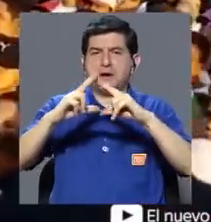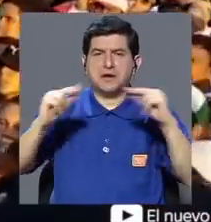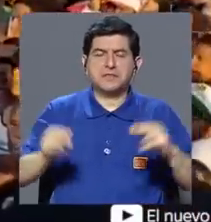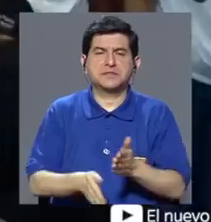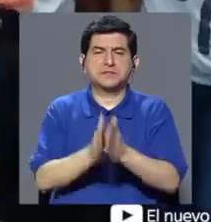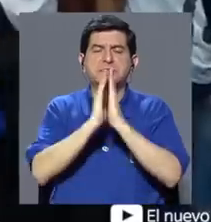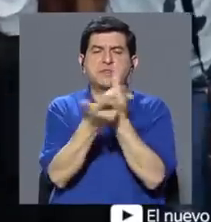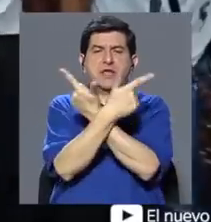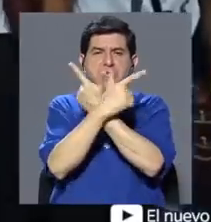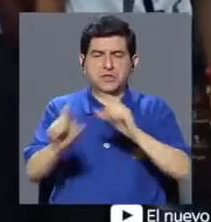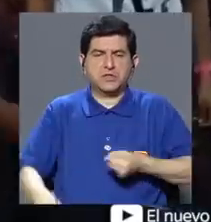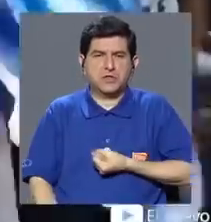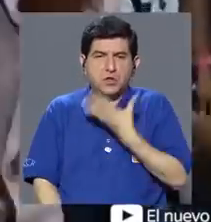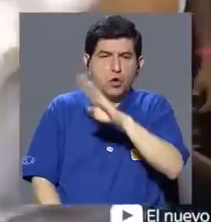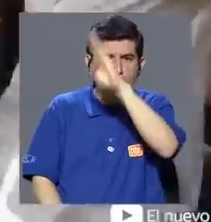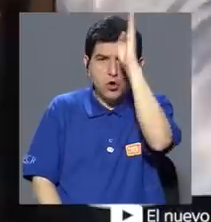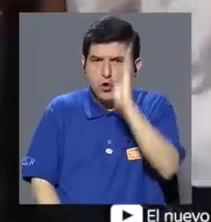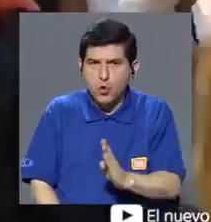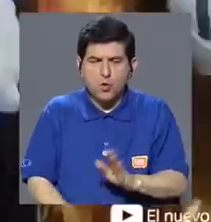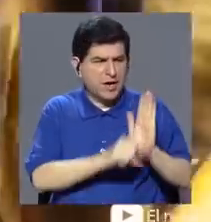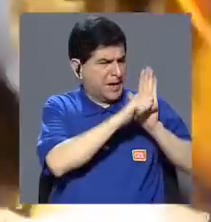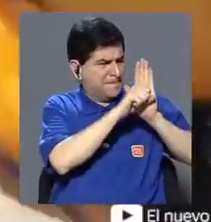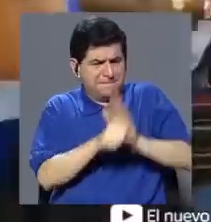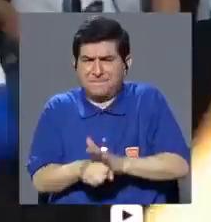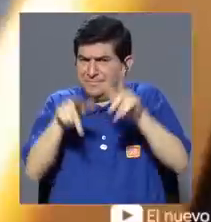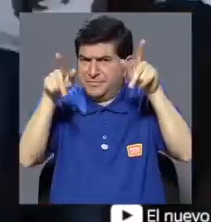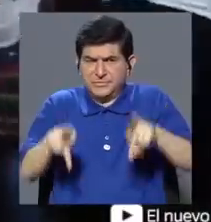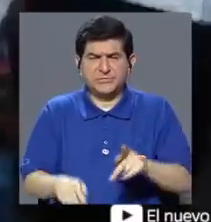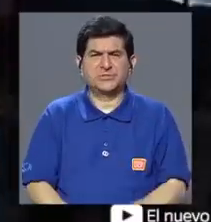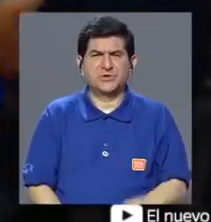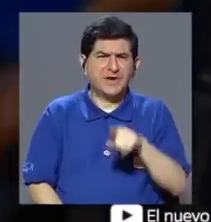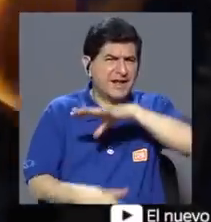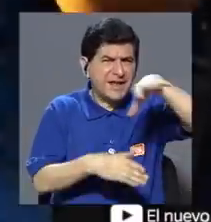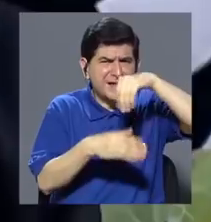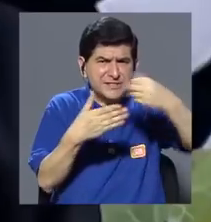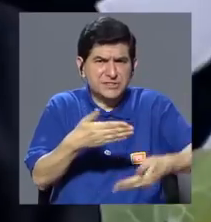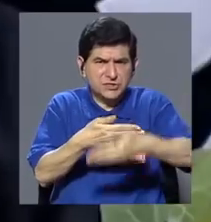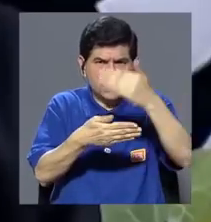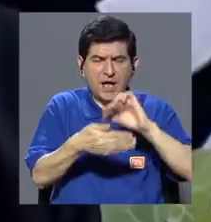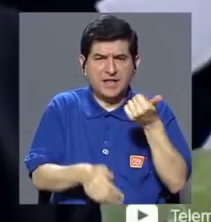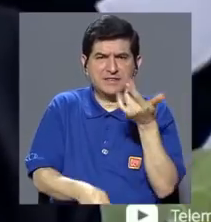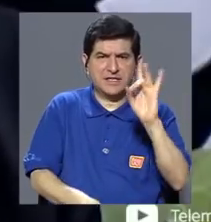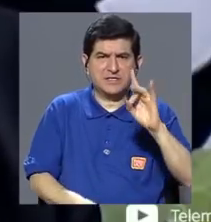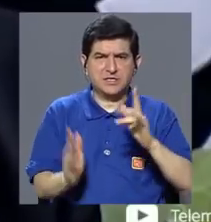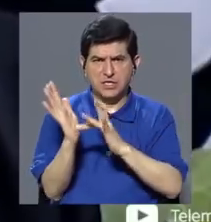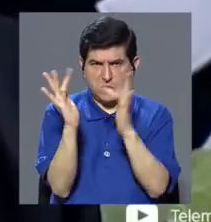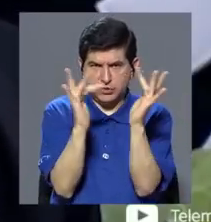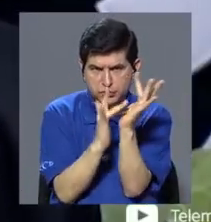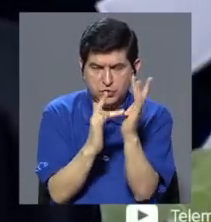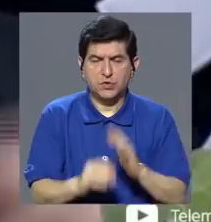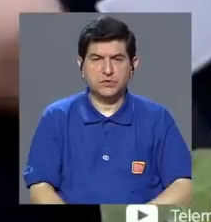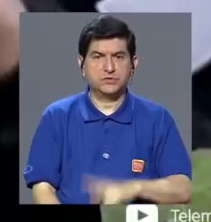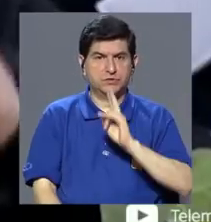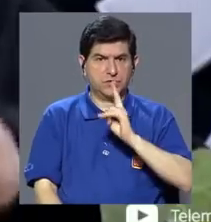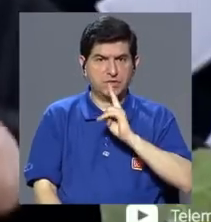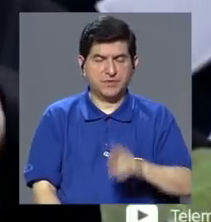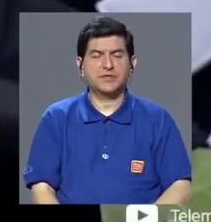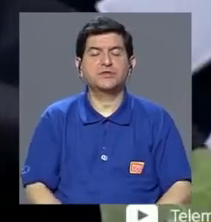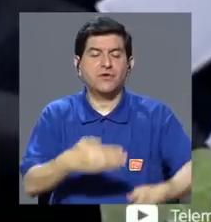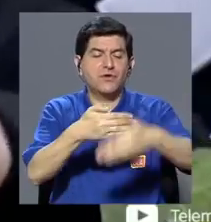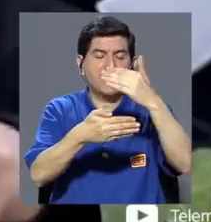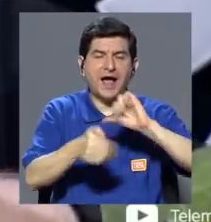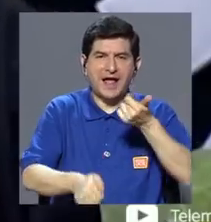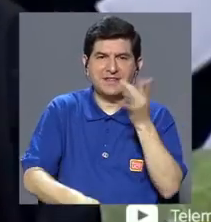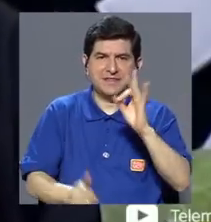por la libertad de expresión nunca habían sido reprimidos las personas es un contexto de antes del 18 de abril que es cuando verdaderamente bueno hace del